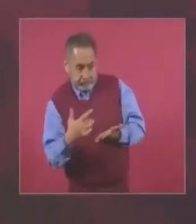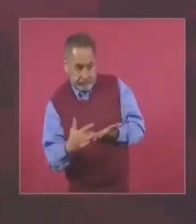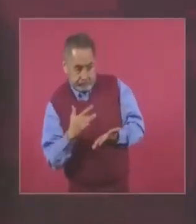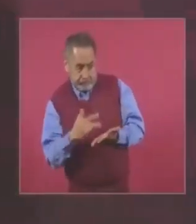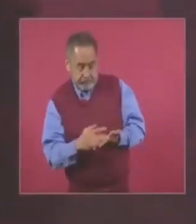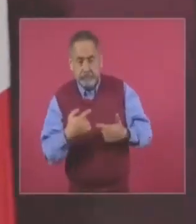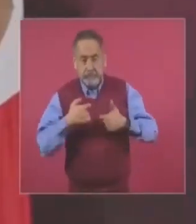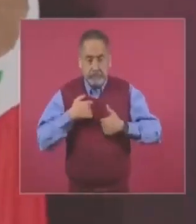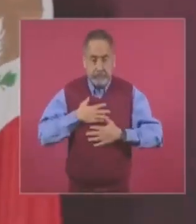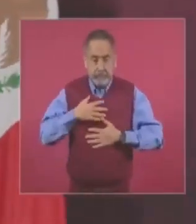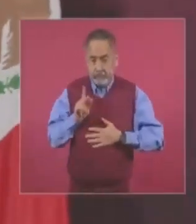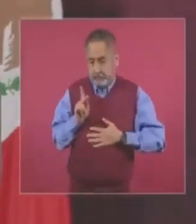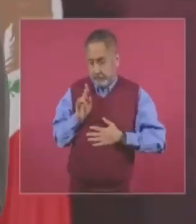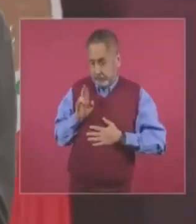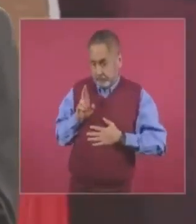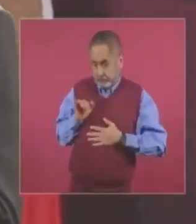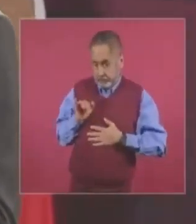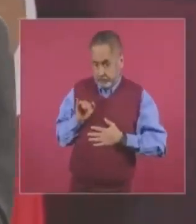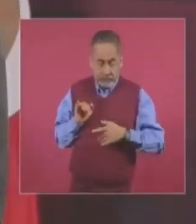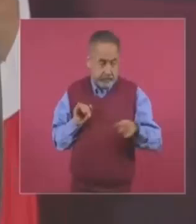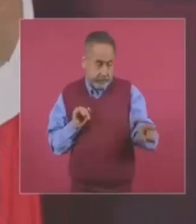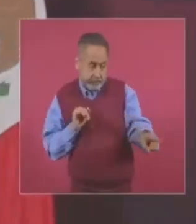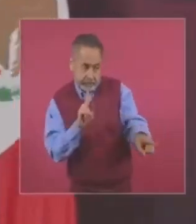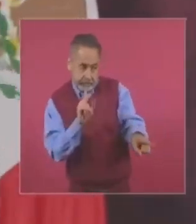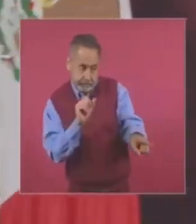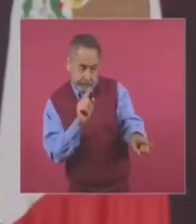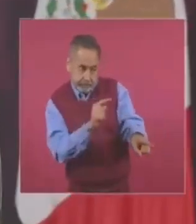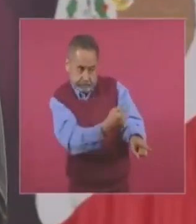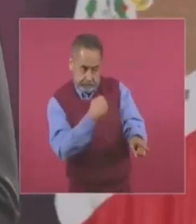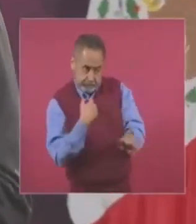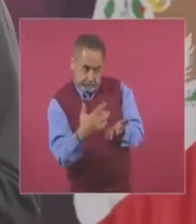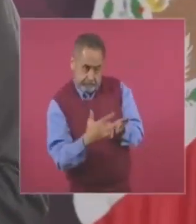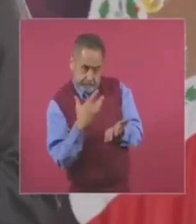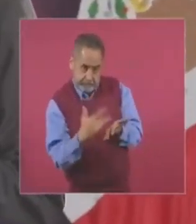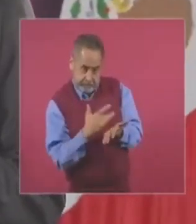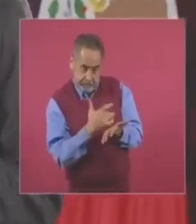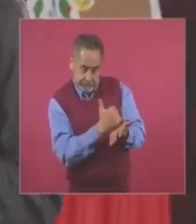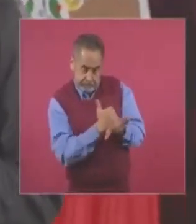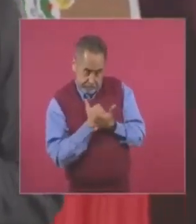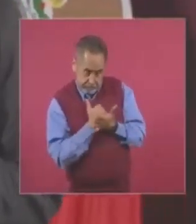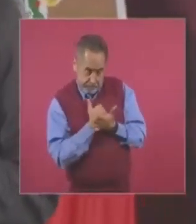por voto popular de jueces, magistrados y ministros, podría afectar